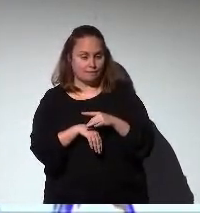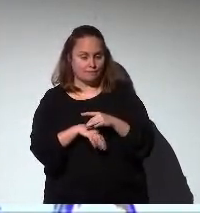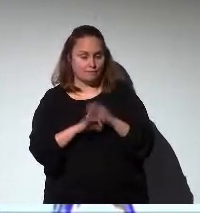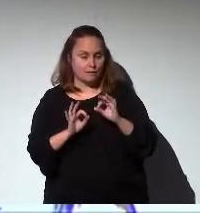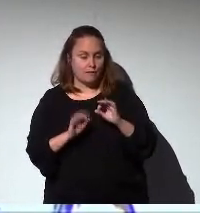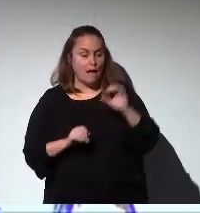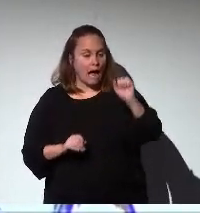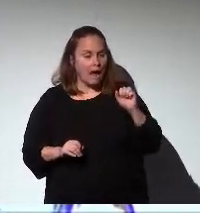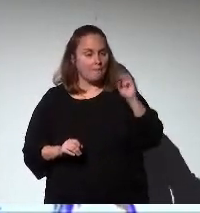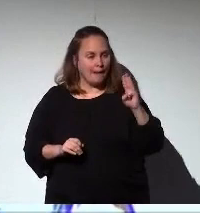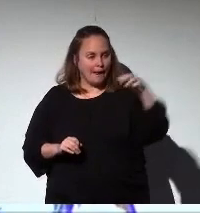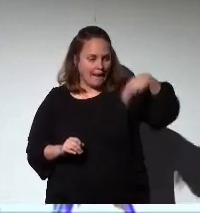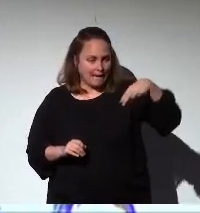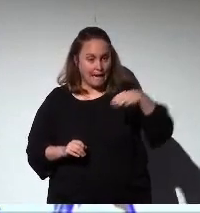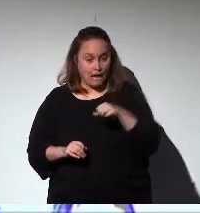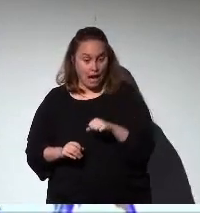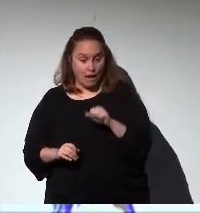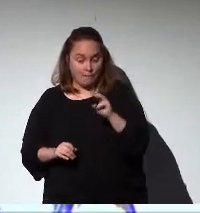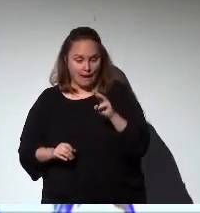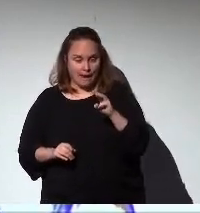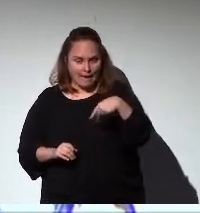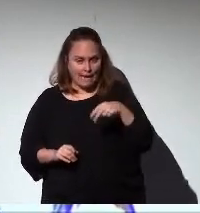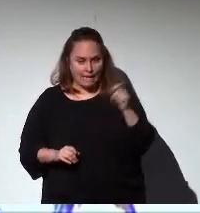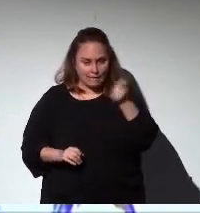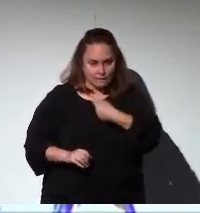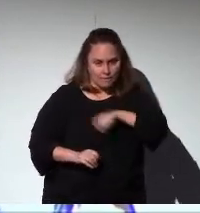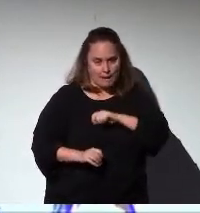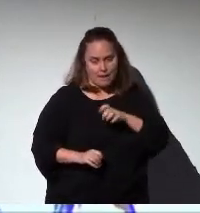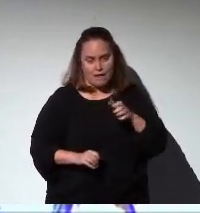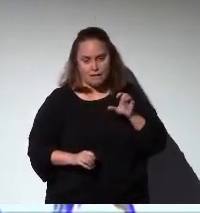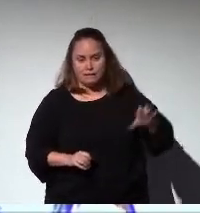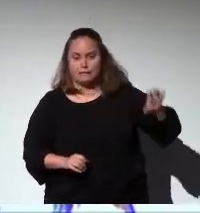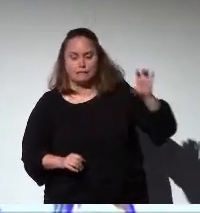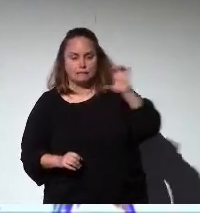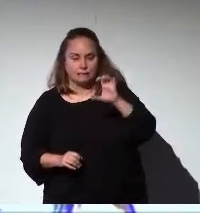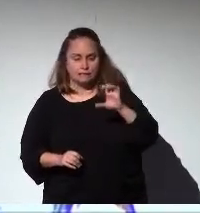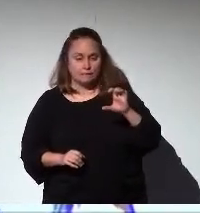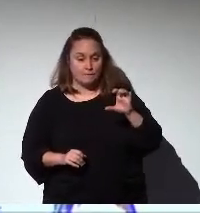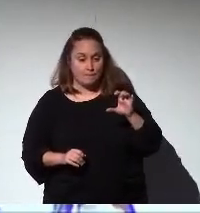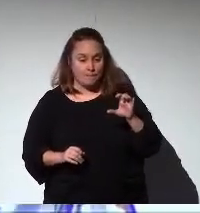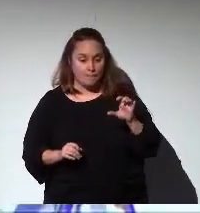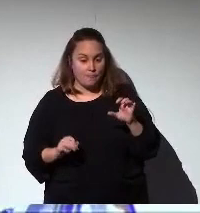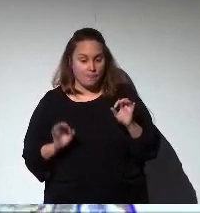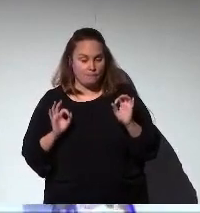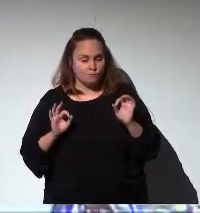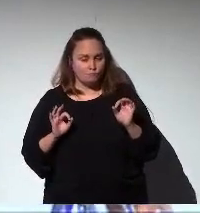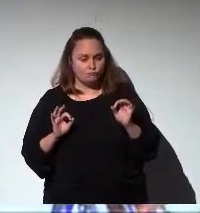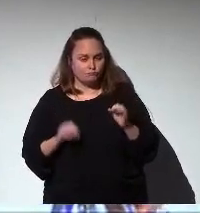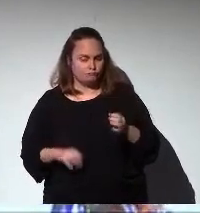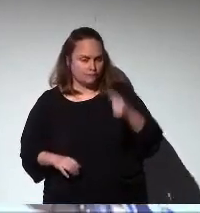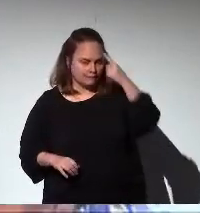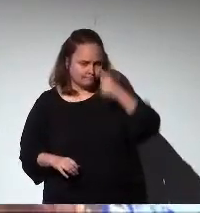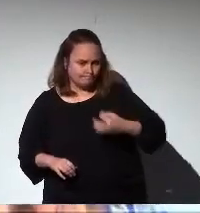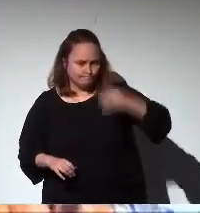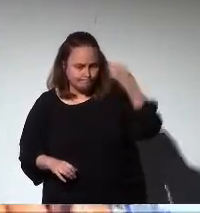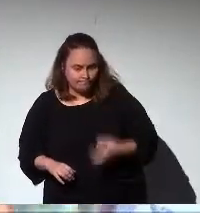España y todos sus territorios y todos sus países europeos, estamos firmemente